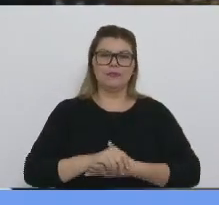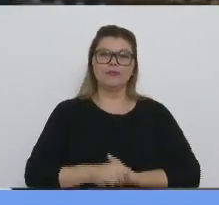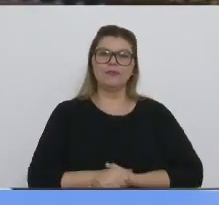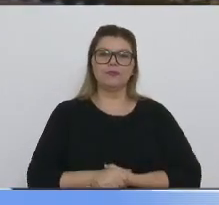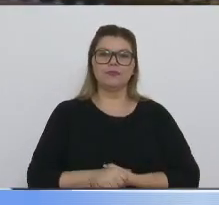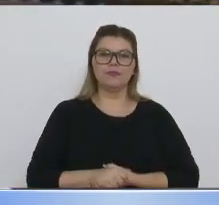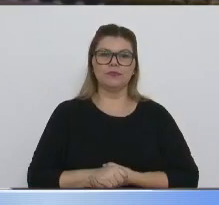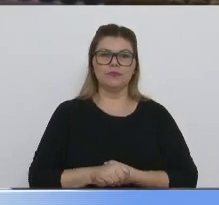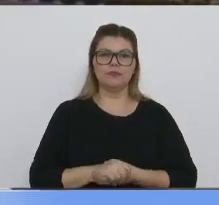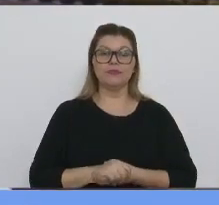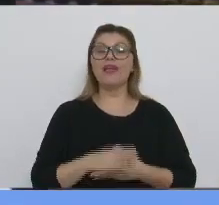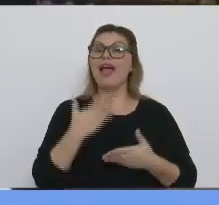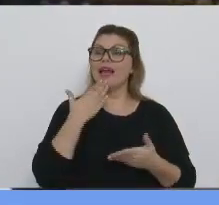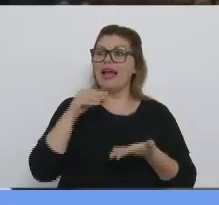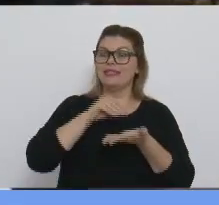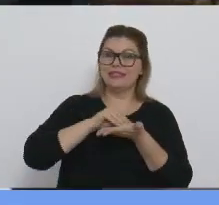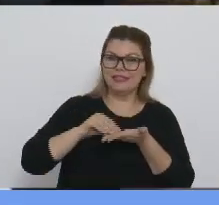gracias senadora